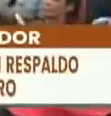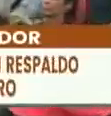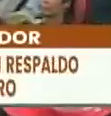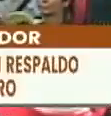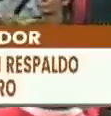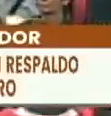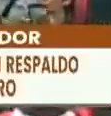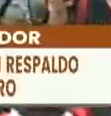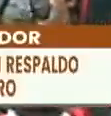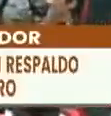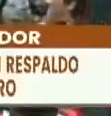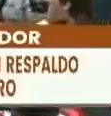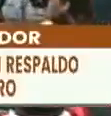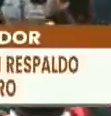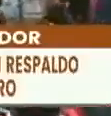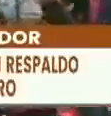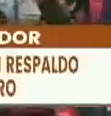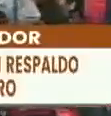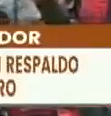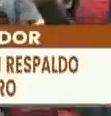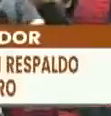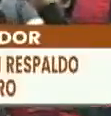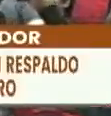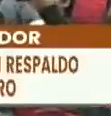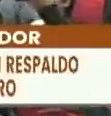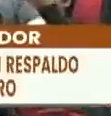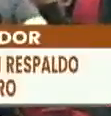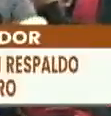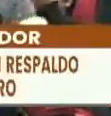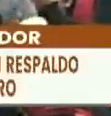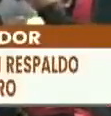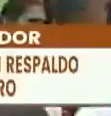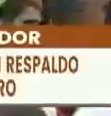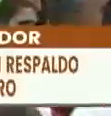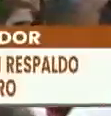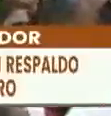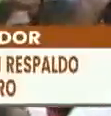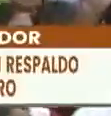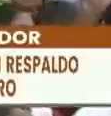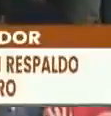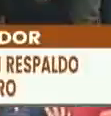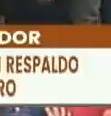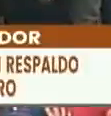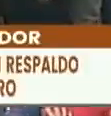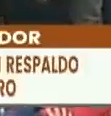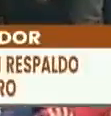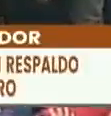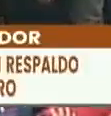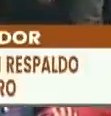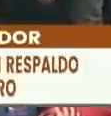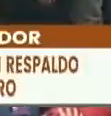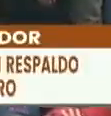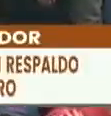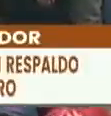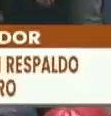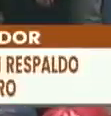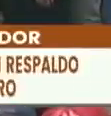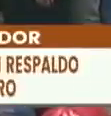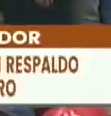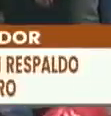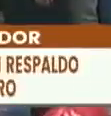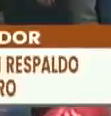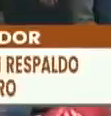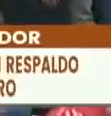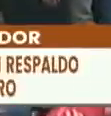las cuadrillas de paz, comunidad adentro, esto para contrarrestar los llamados de violencia que